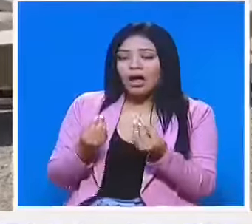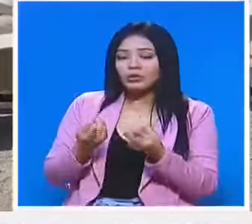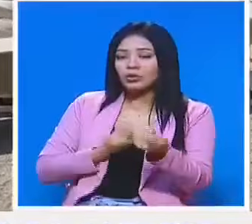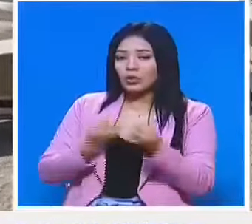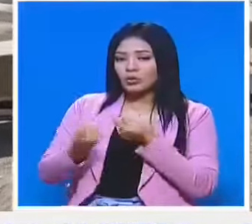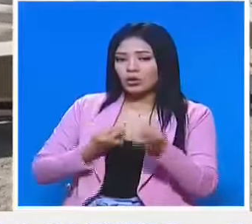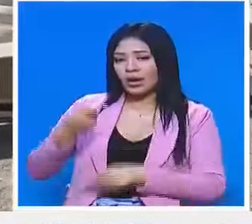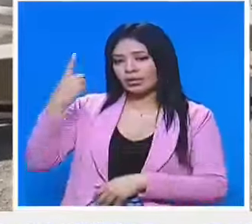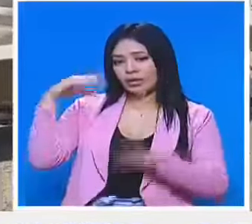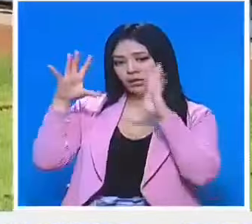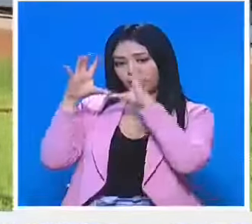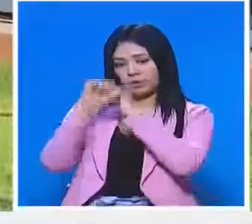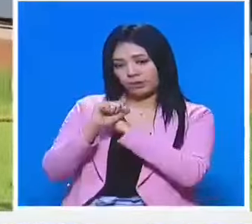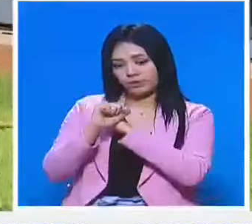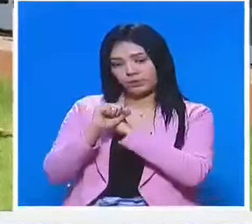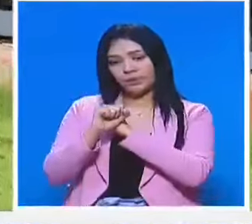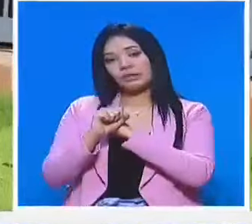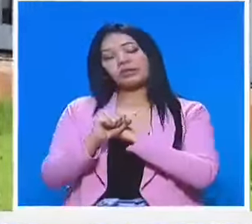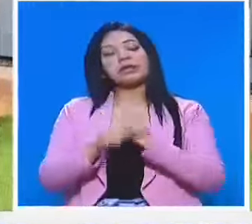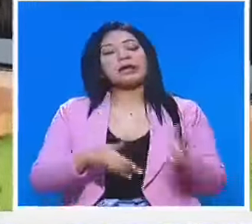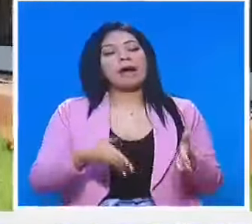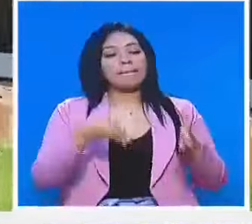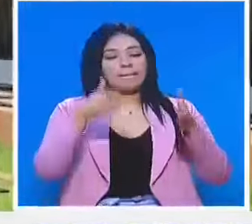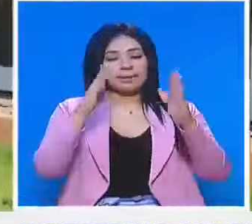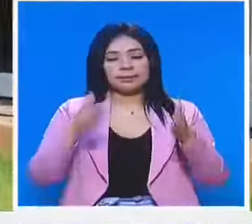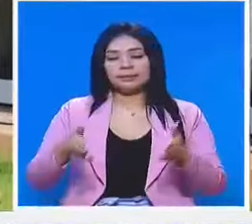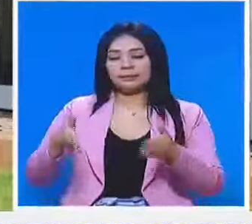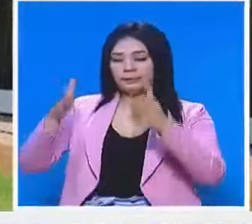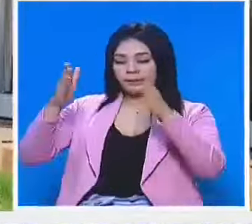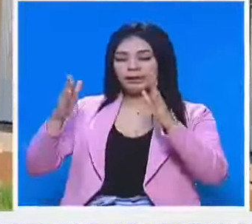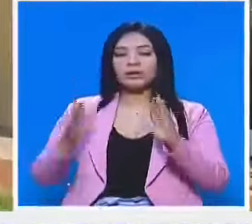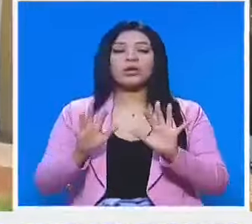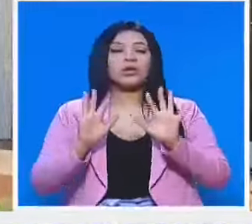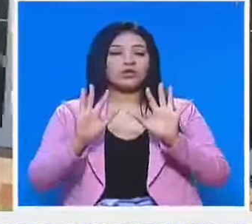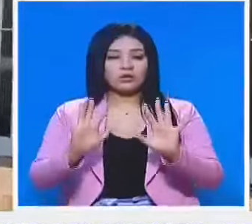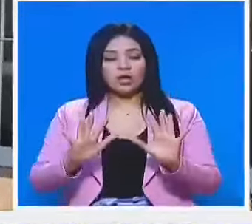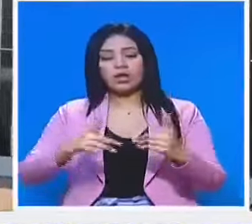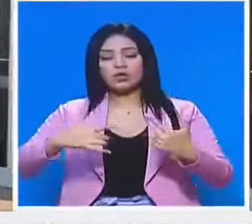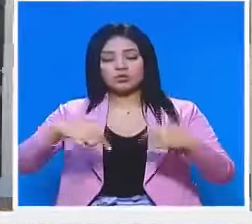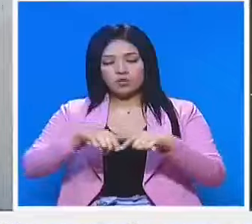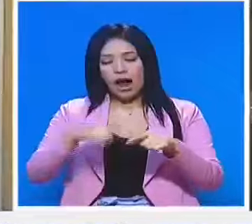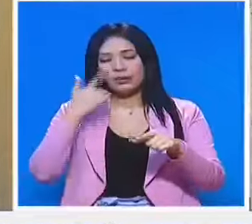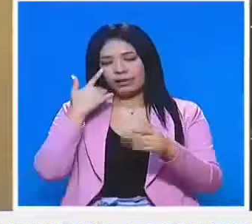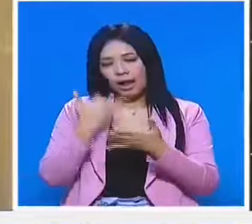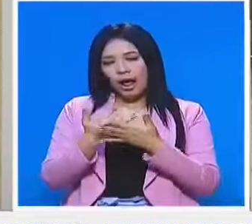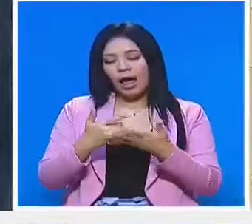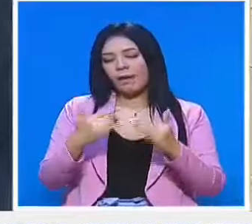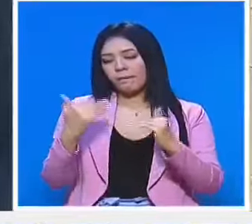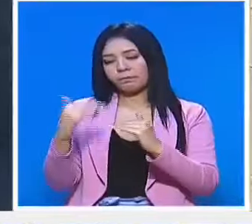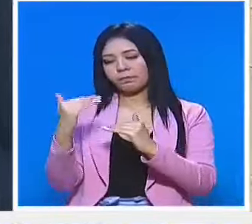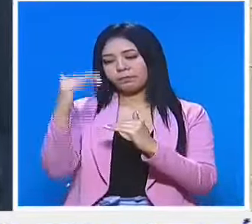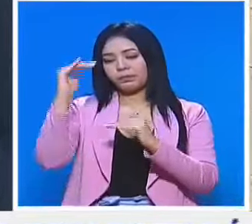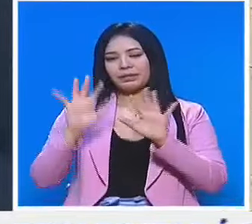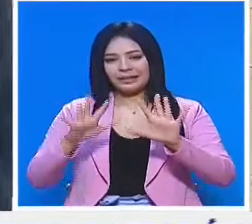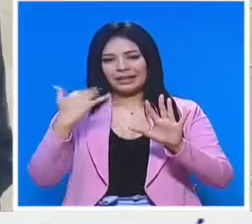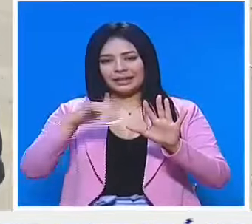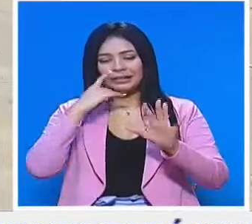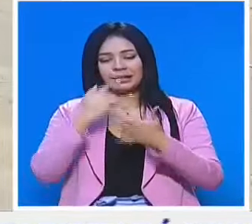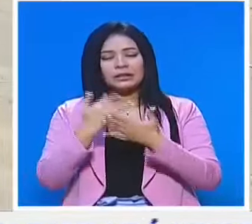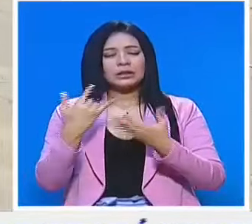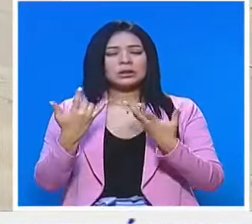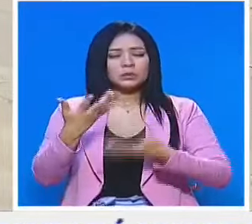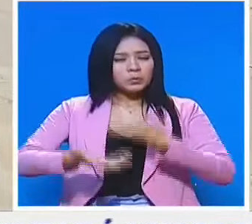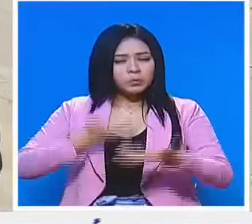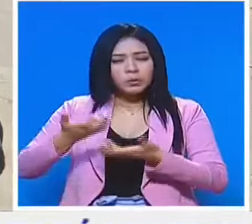noche de ayer. Se afectaron varios apartamentos en el bloque 10, también algunos vehículos y algunas viviendas debido a la onda expansiva,